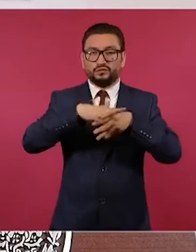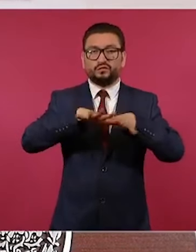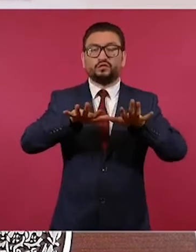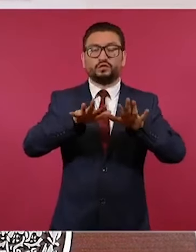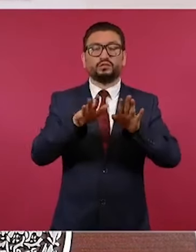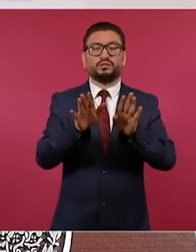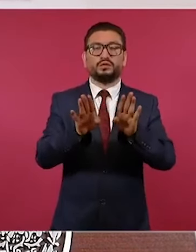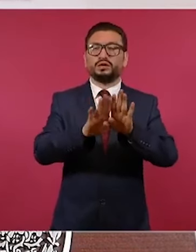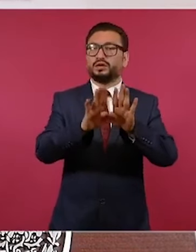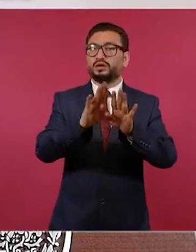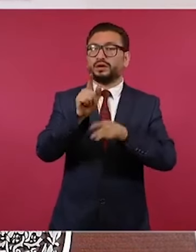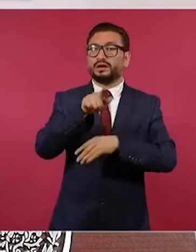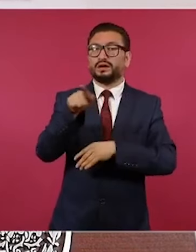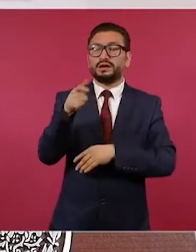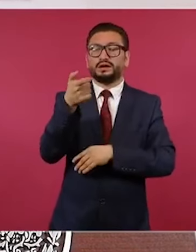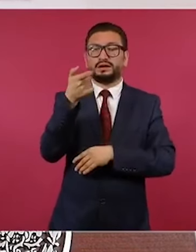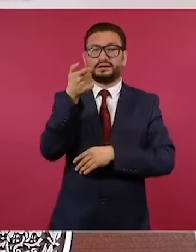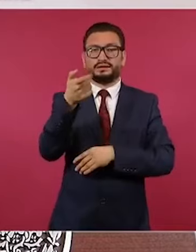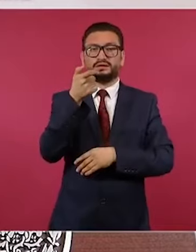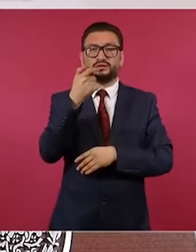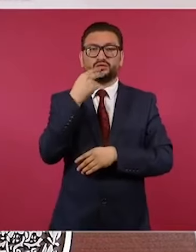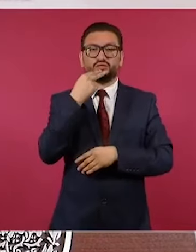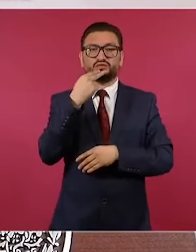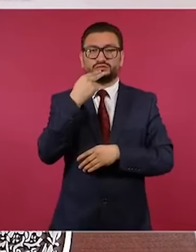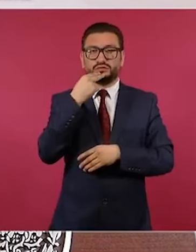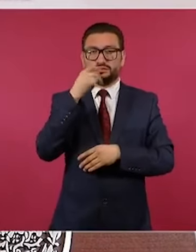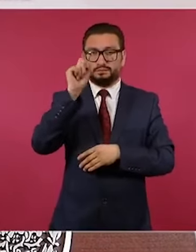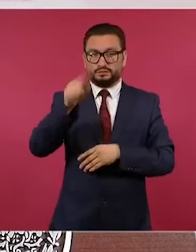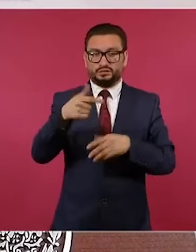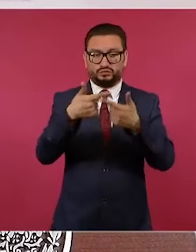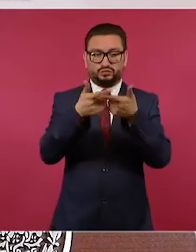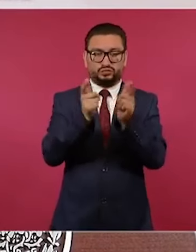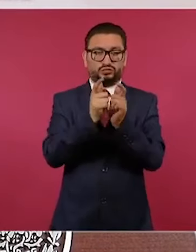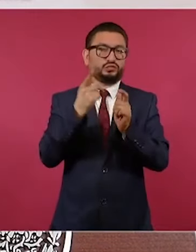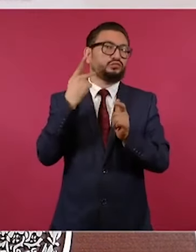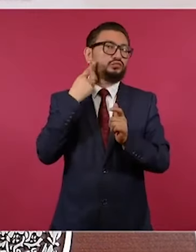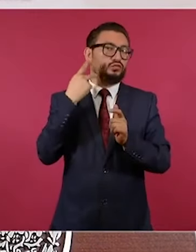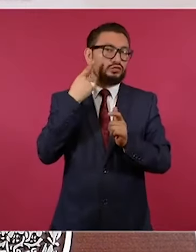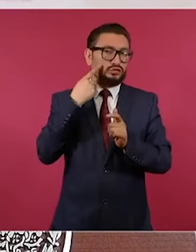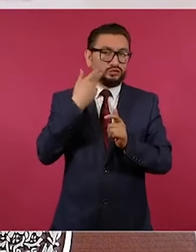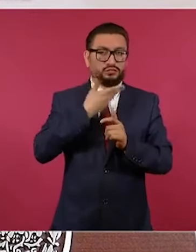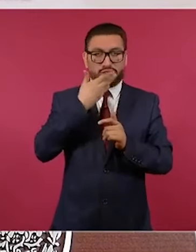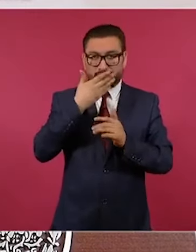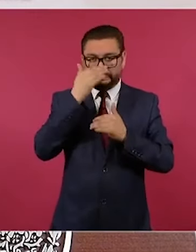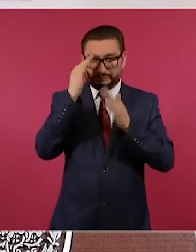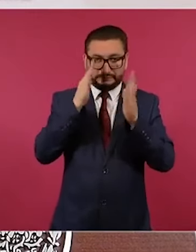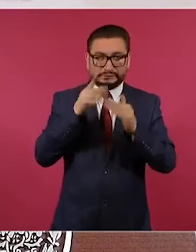que manejaron en el bloque conservador. Estoy esperando